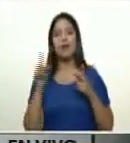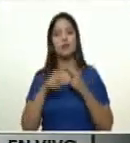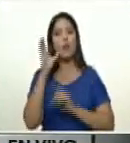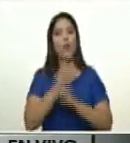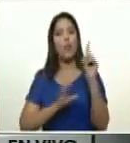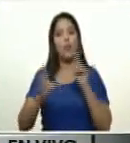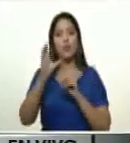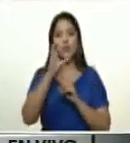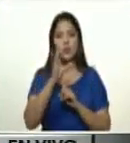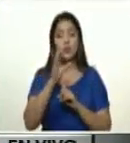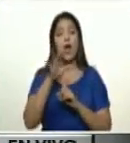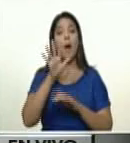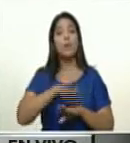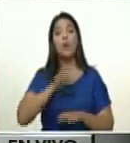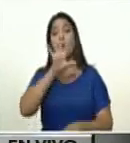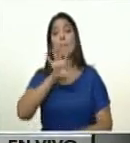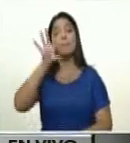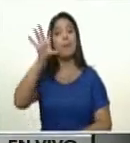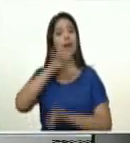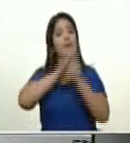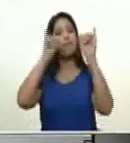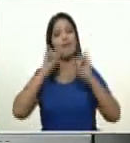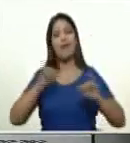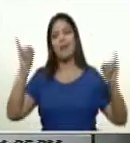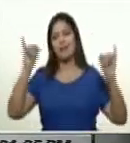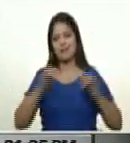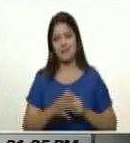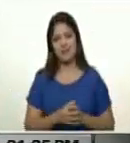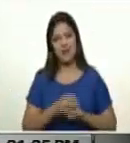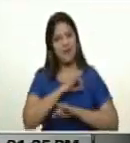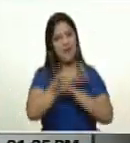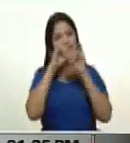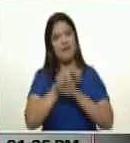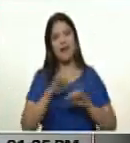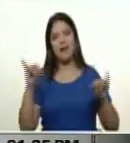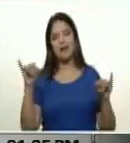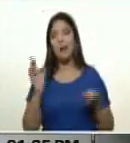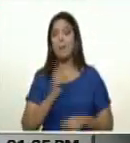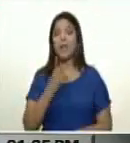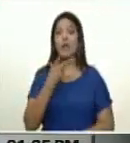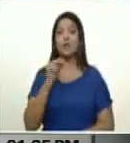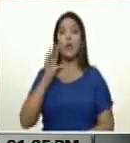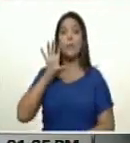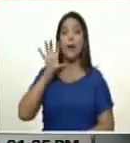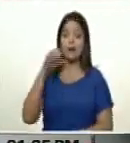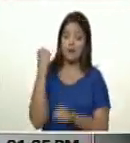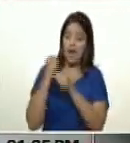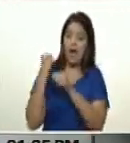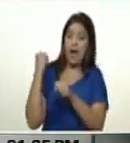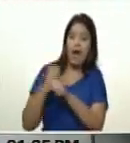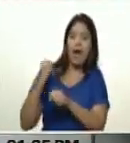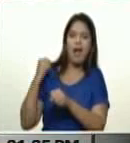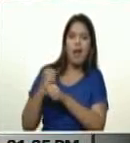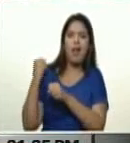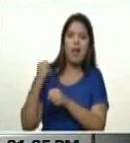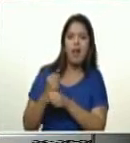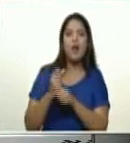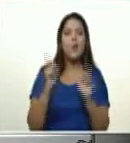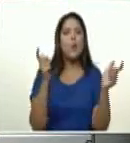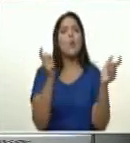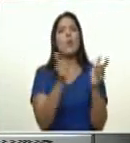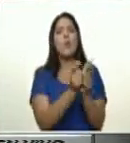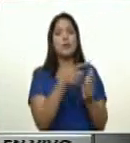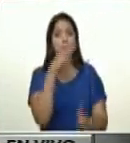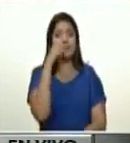cultura, para que un país entero sea feliz, Y no que un país entero trabaje para que una minoría de